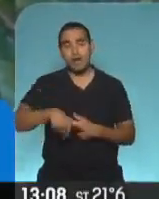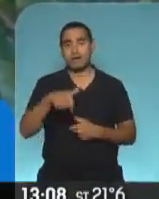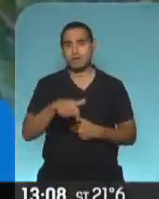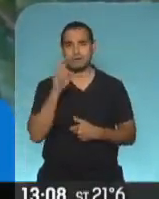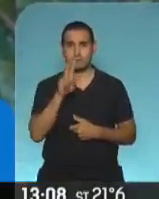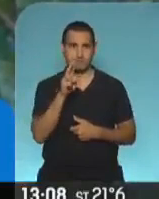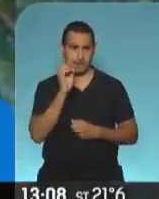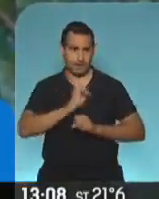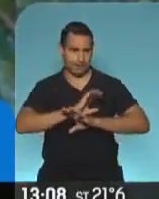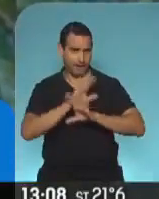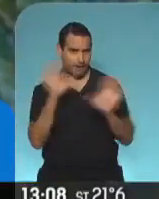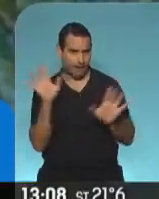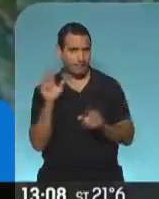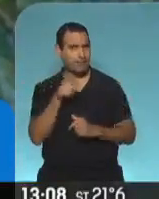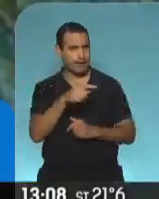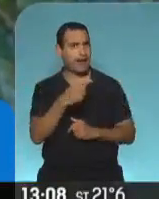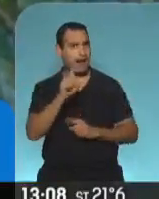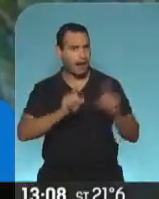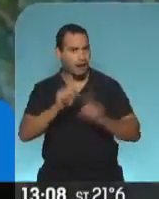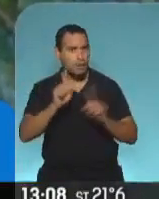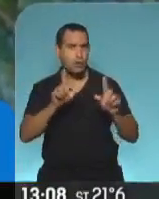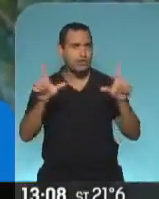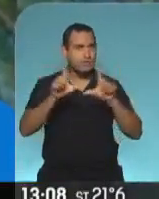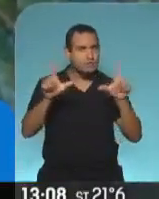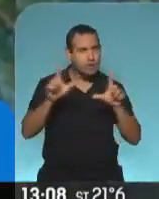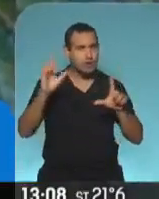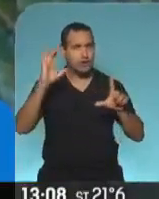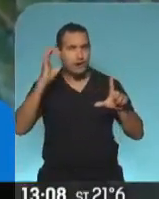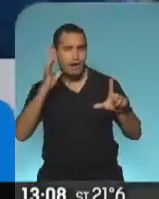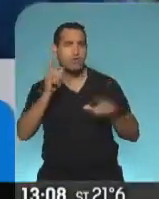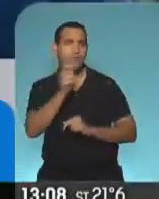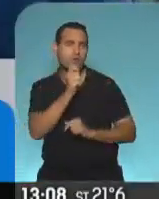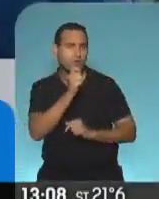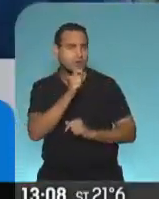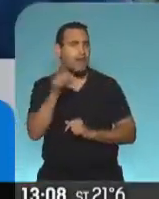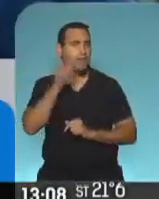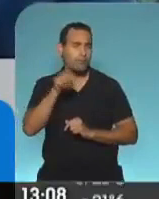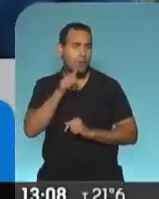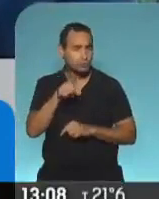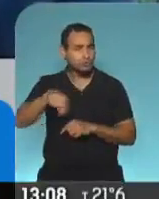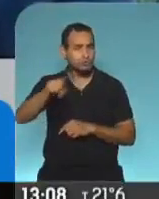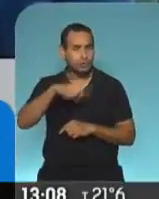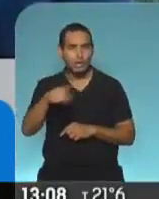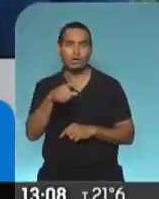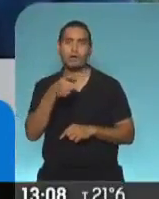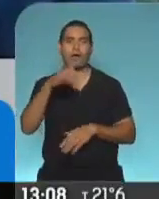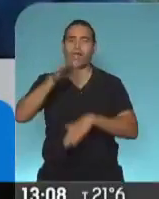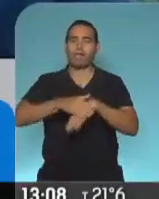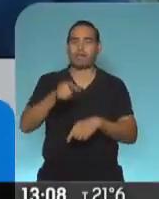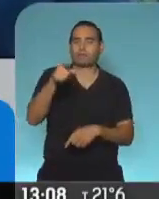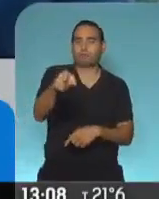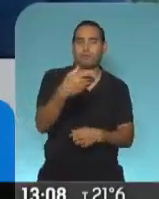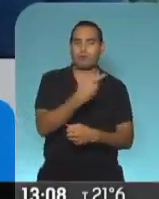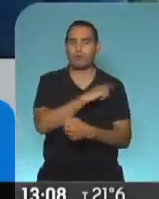evidente a todas luces, es una clara intención de algunos medios de comunicación y de comunicadores irresponsables por responsabilizar al